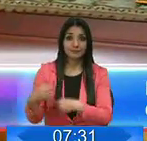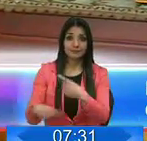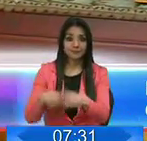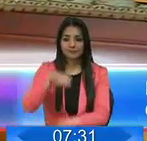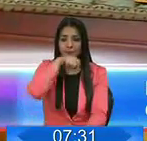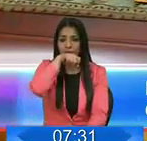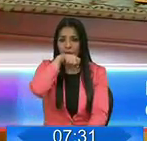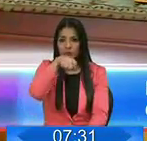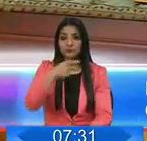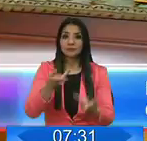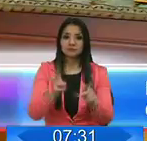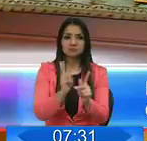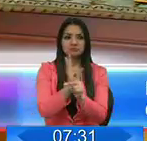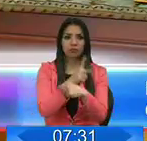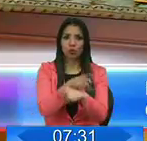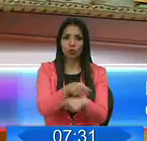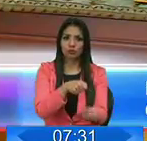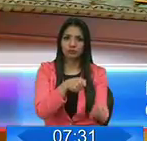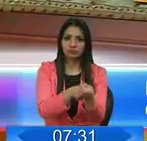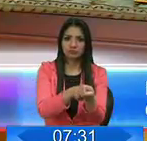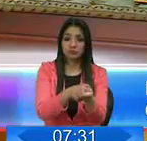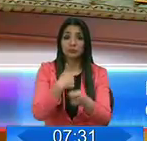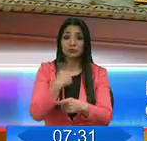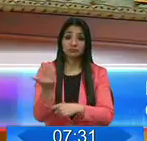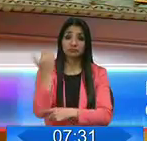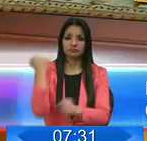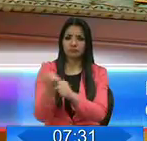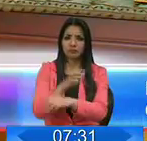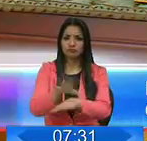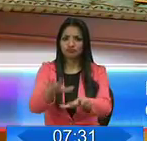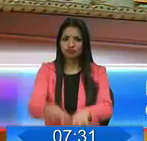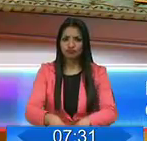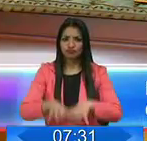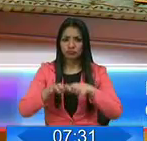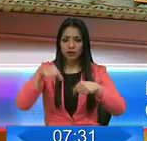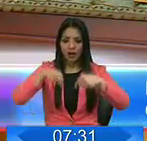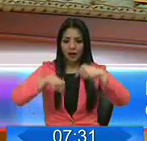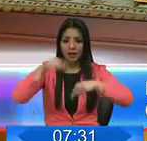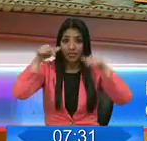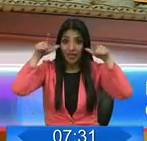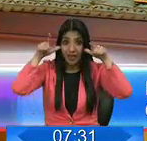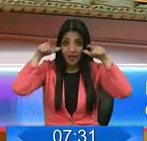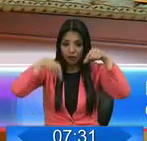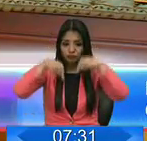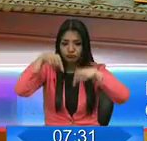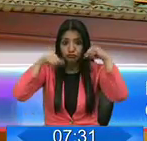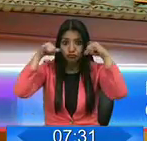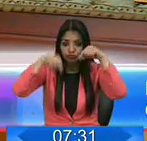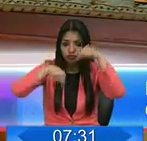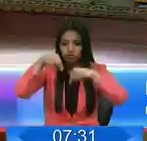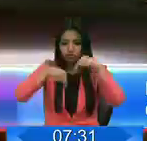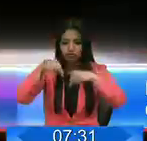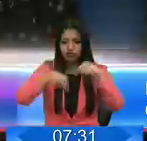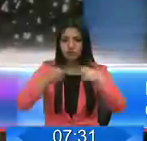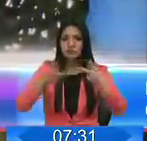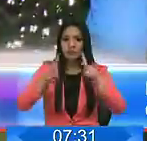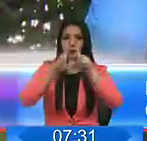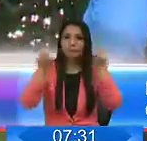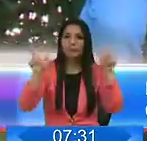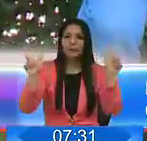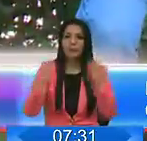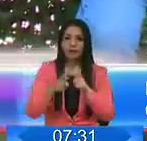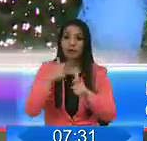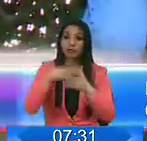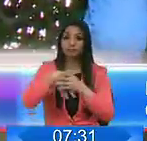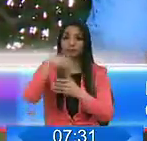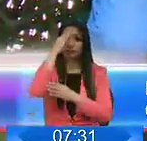de la productividad, hemos sido agricultores, hemos sido ganaderos, hemos sido emprendedores. Con cuya trayectoria tiene